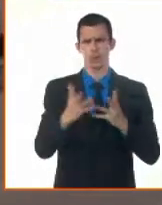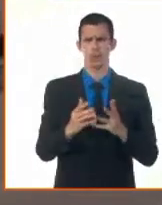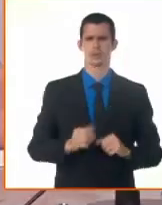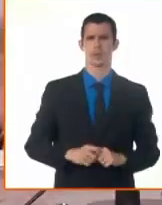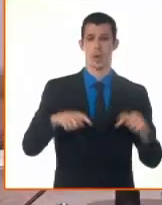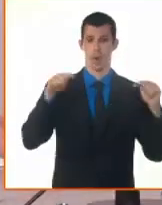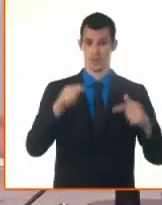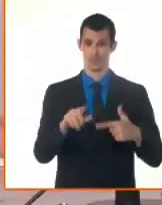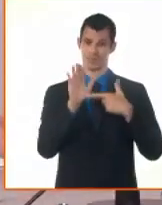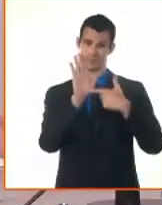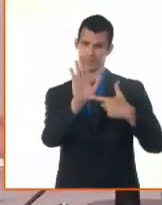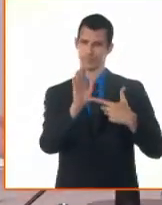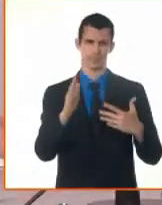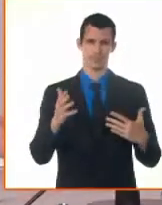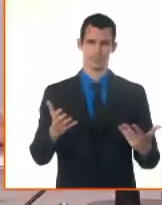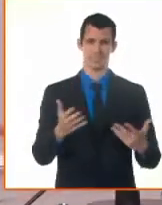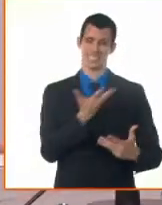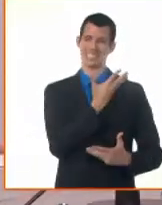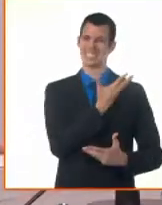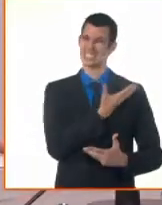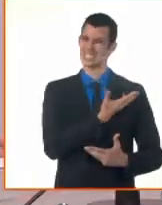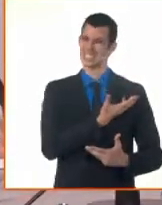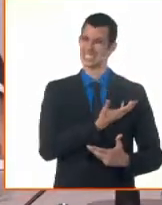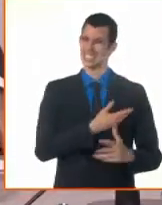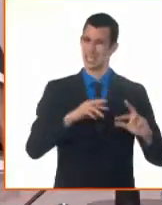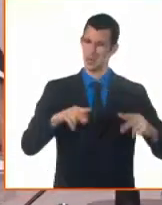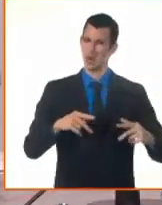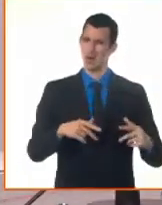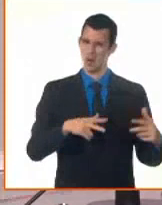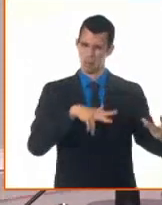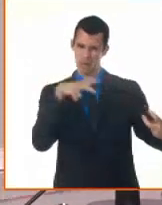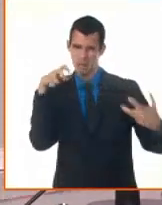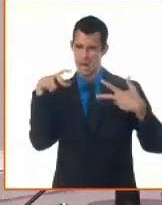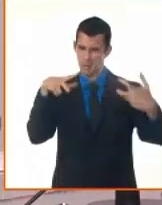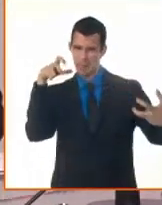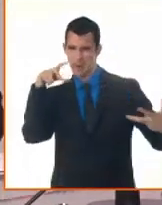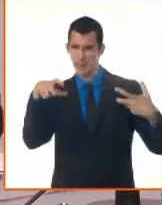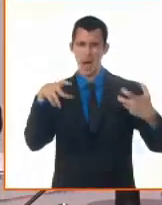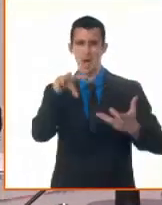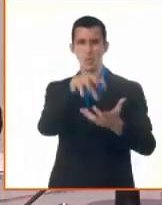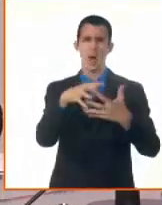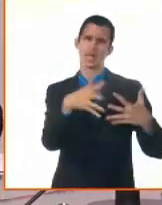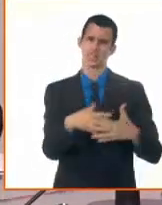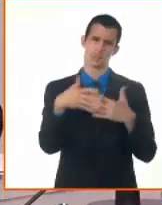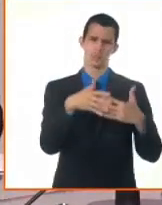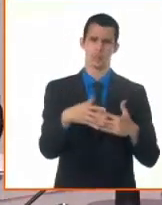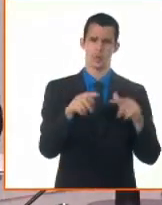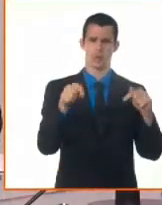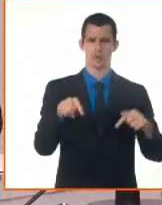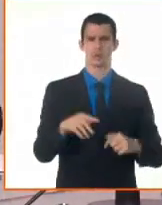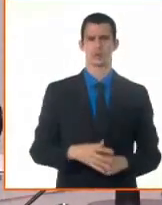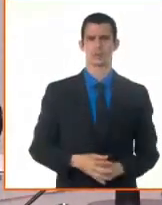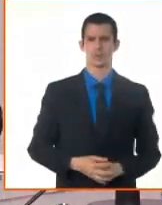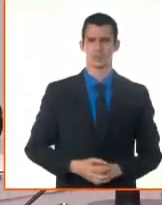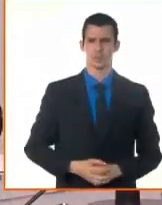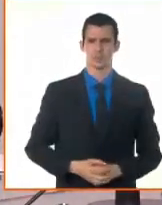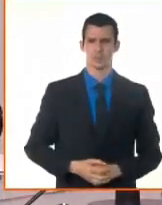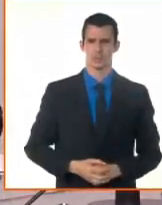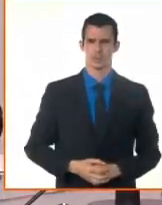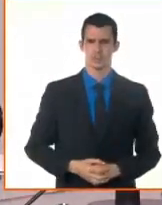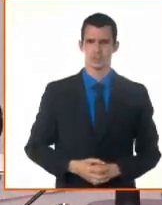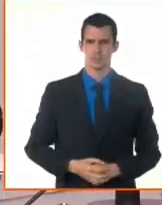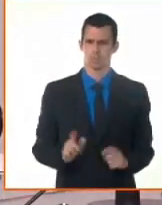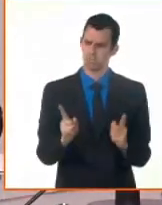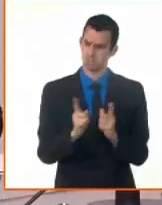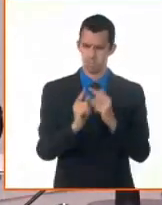Día imágenes lamentables un nuevo tiroteo en Estados Unidos y Bueno le agradezco mucho su presencia